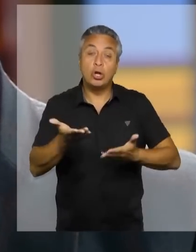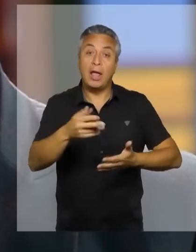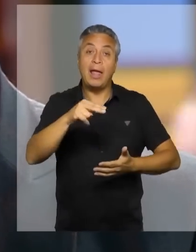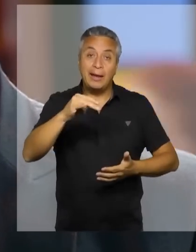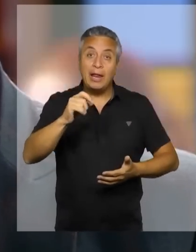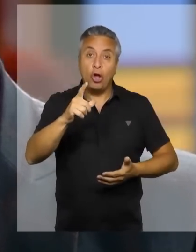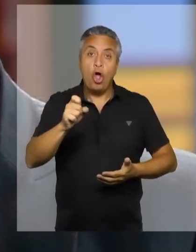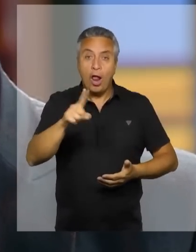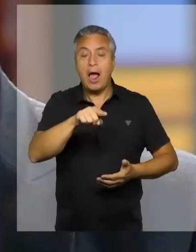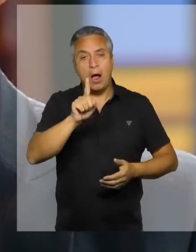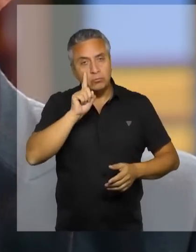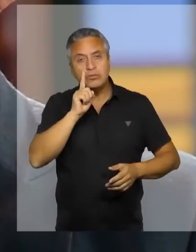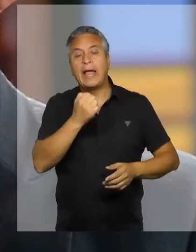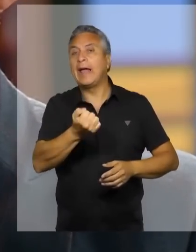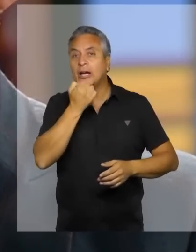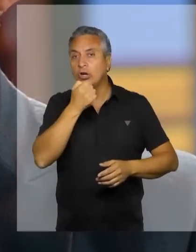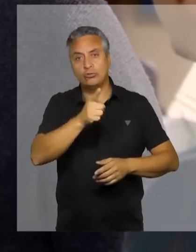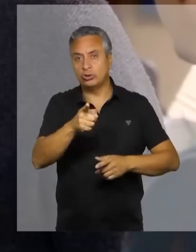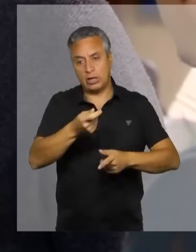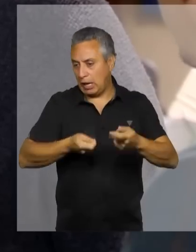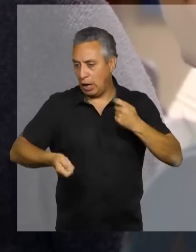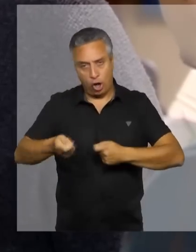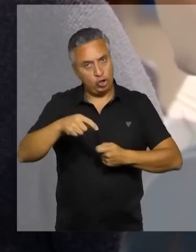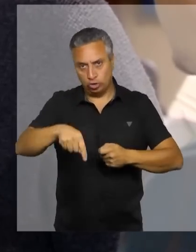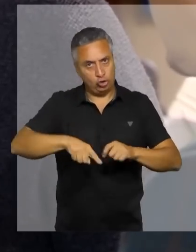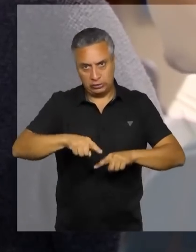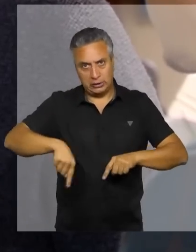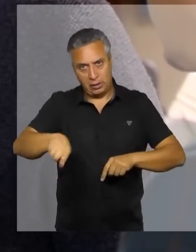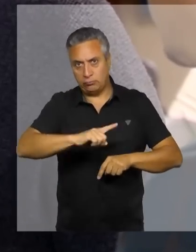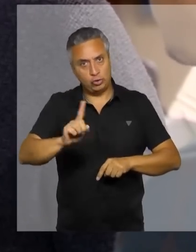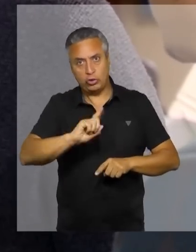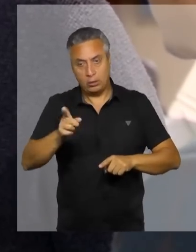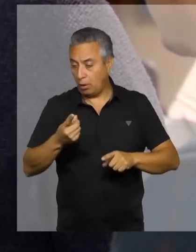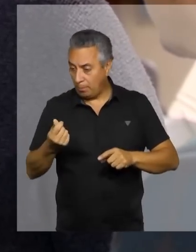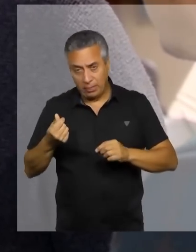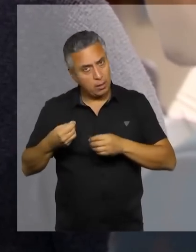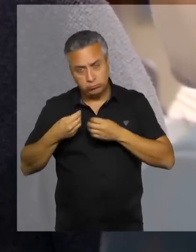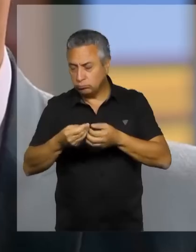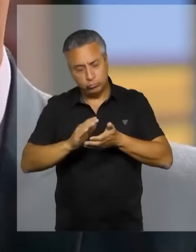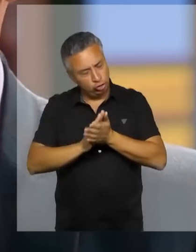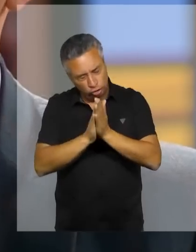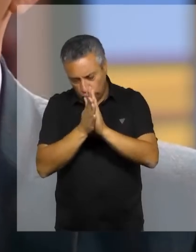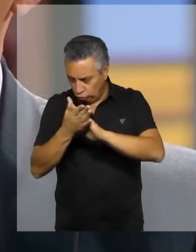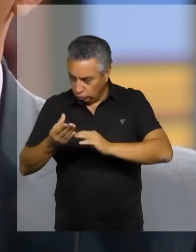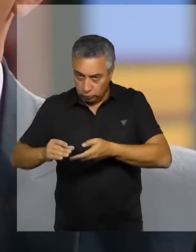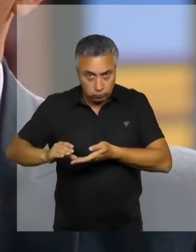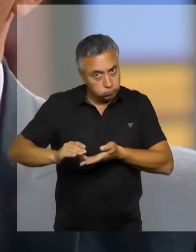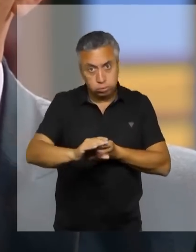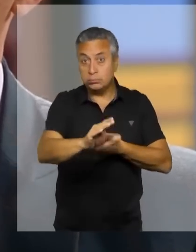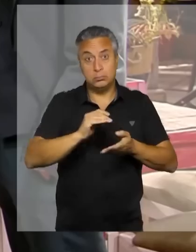considera que había un error, que él no quería hacer negocios con el terreno y que les devolviera hasta el último peso. Lo que vengo a hacer.